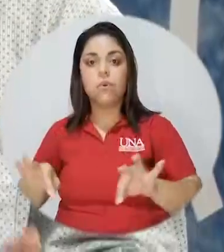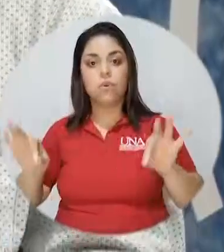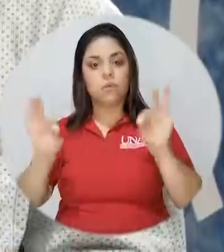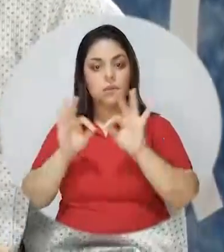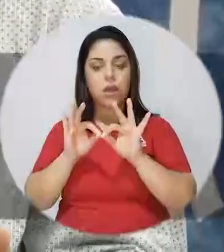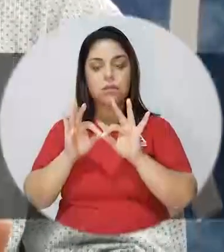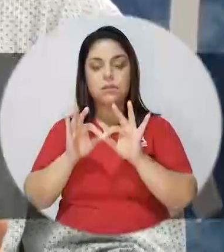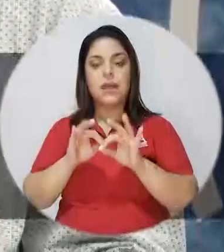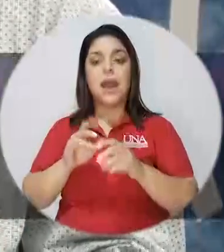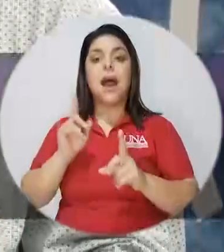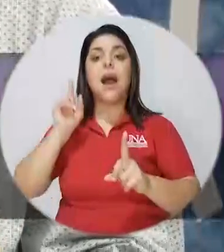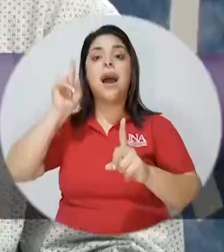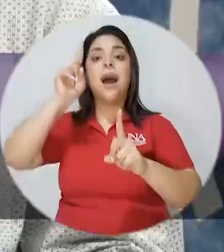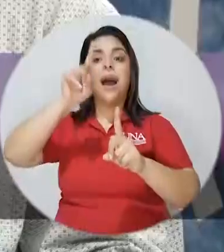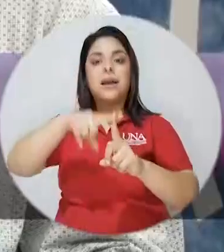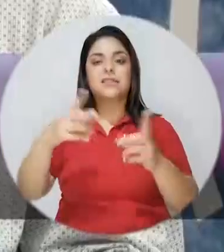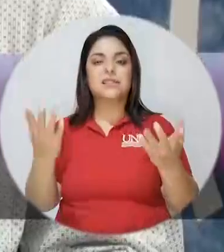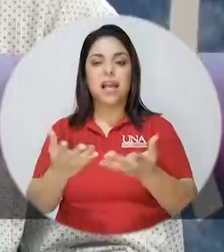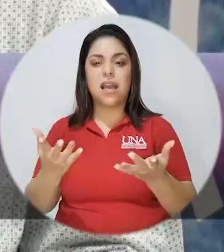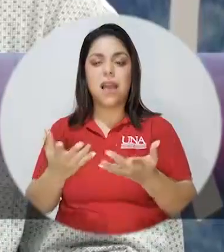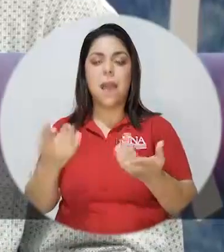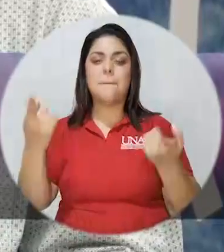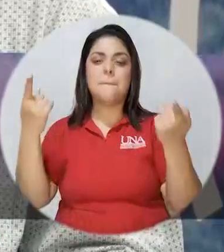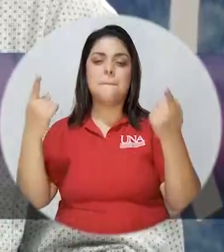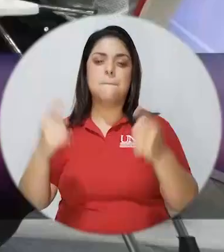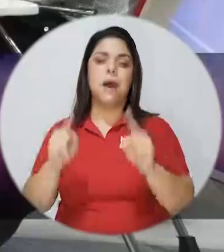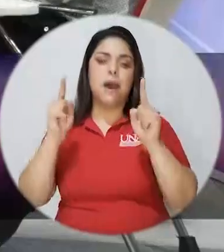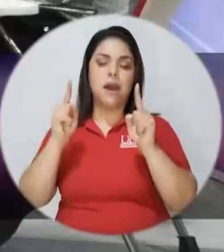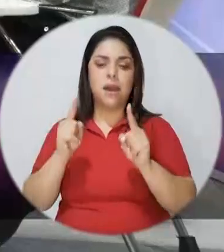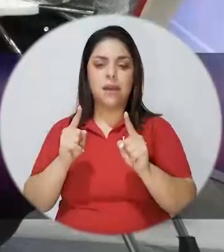hasta que pasa un